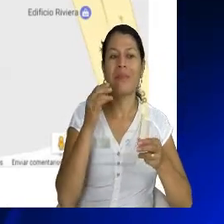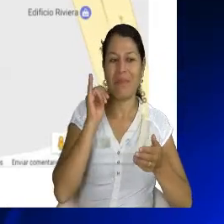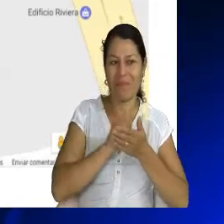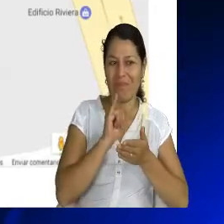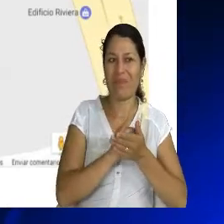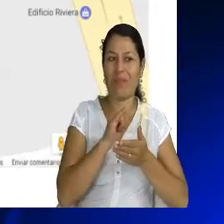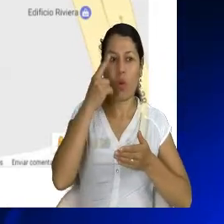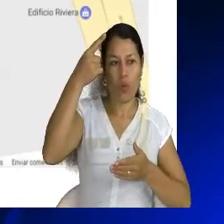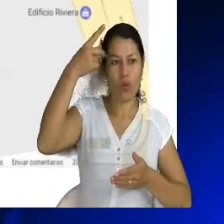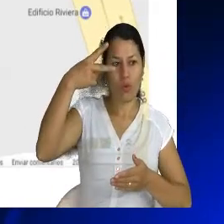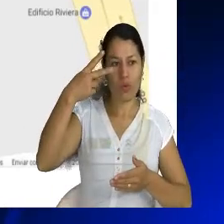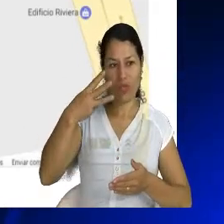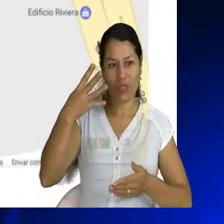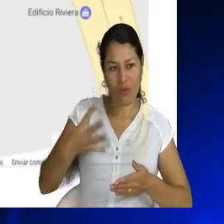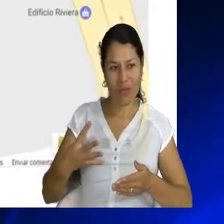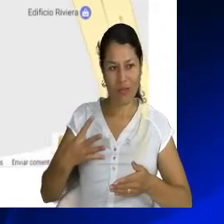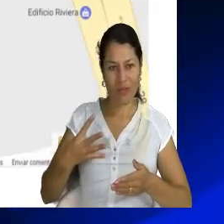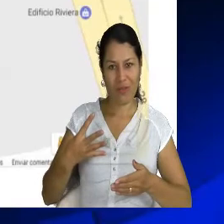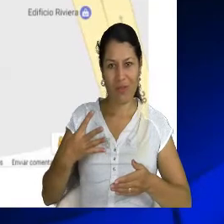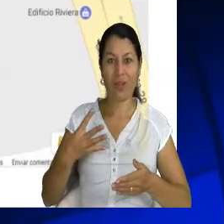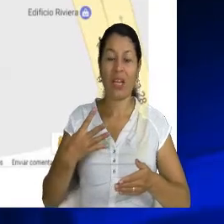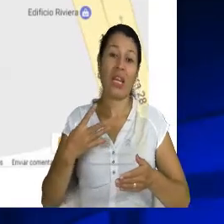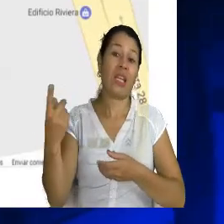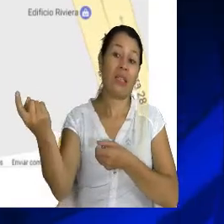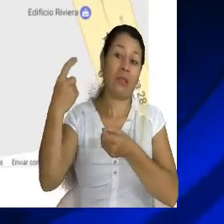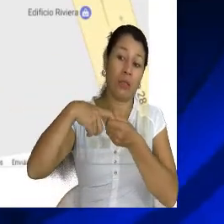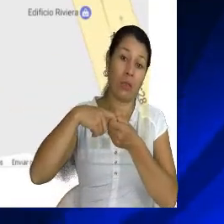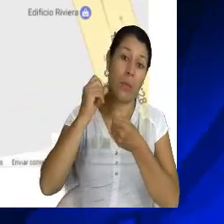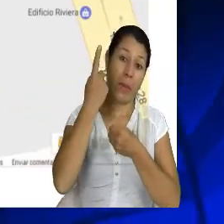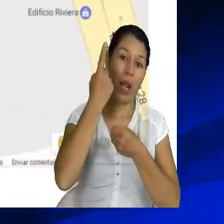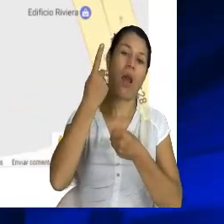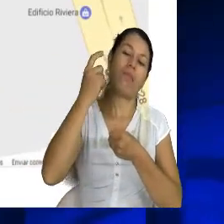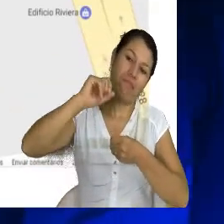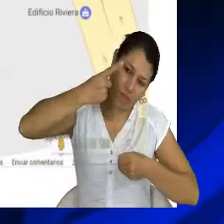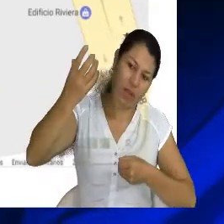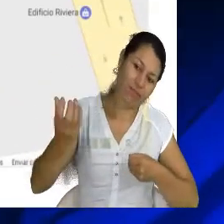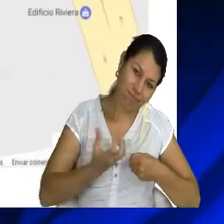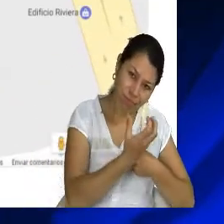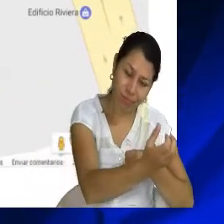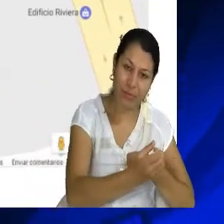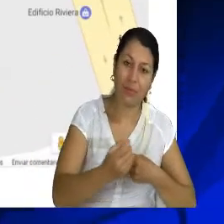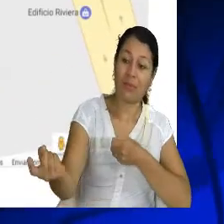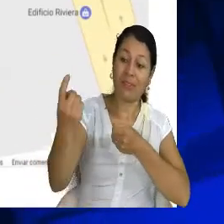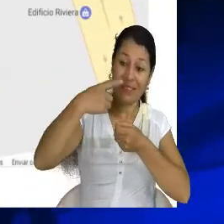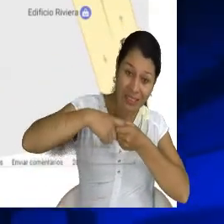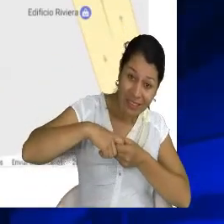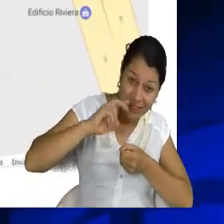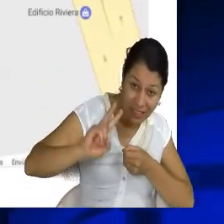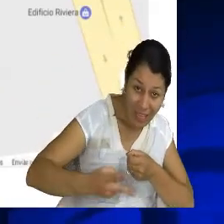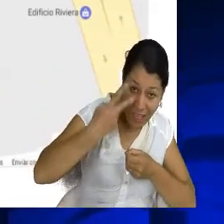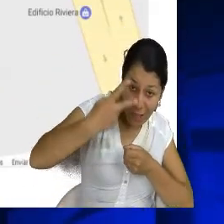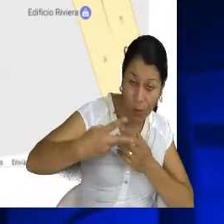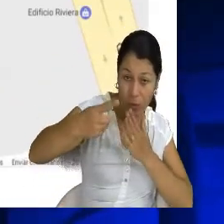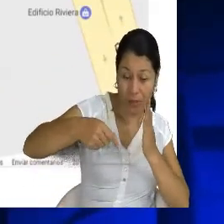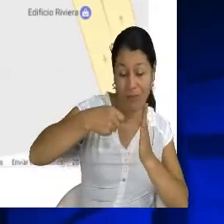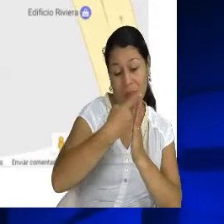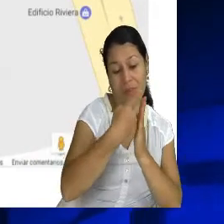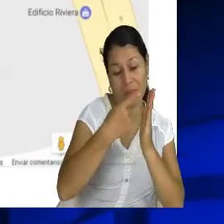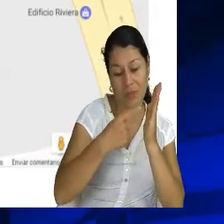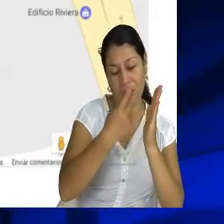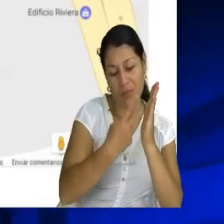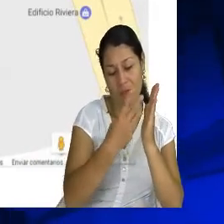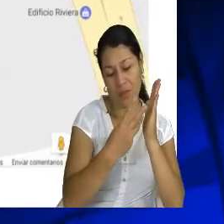acuerdo a la a cómo se hizo, llegaron a nosotros a las páginas de la alcaldía y las inscripciones por escrito.